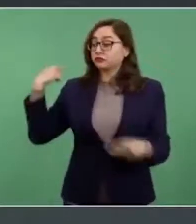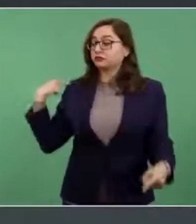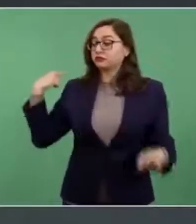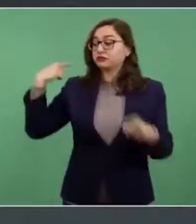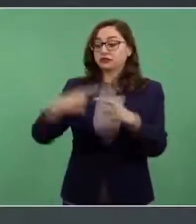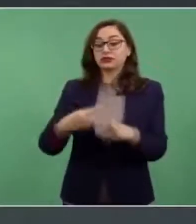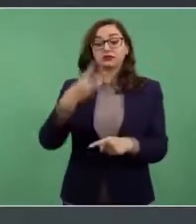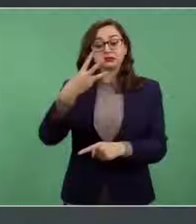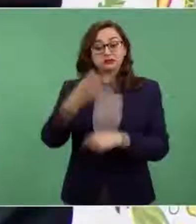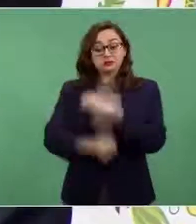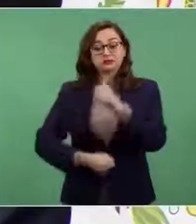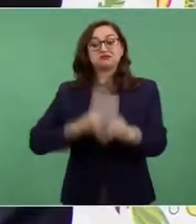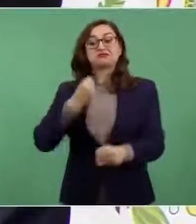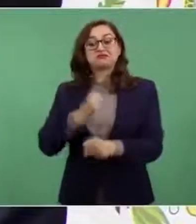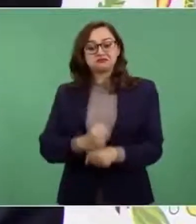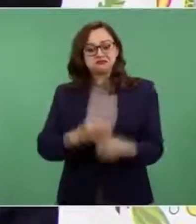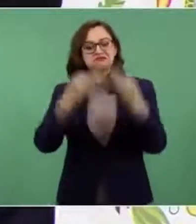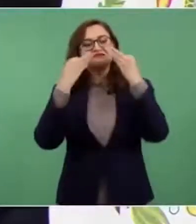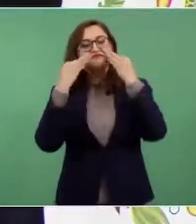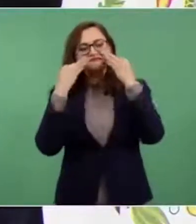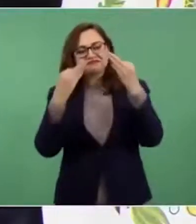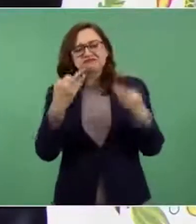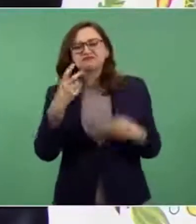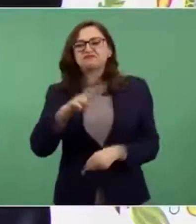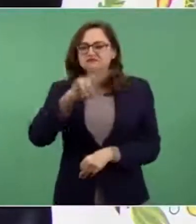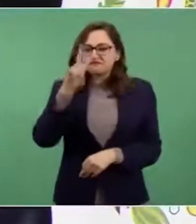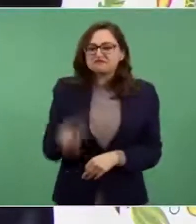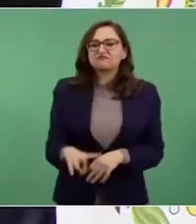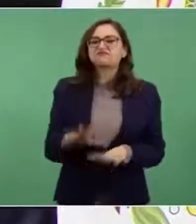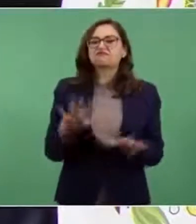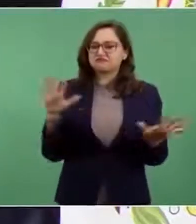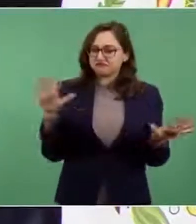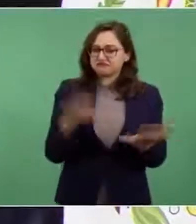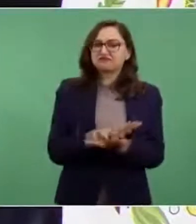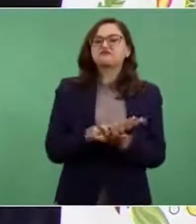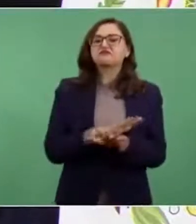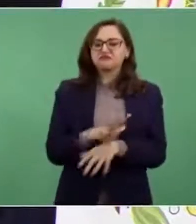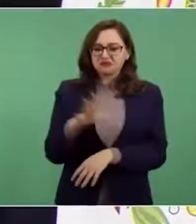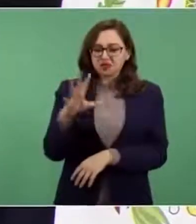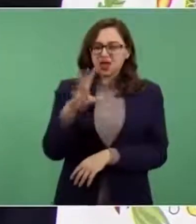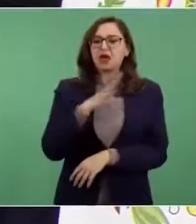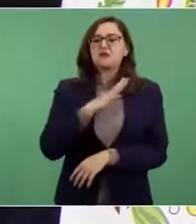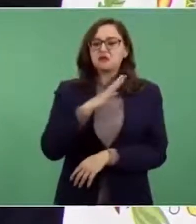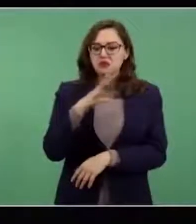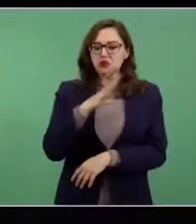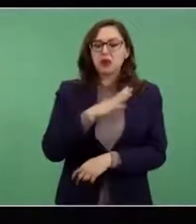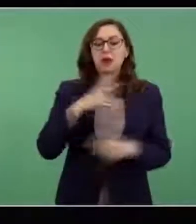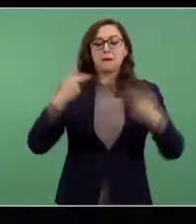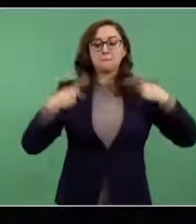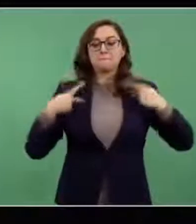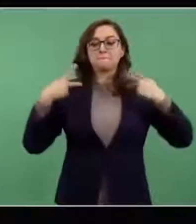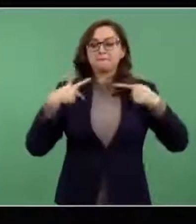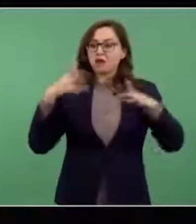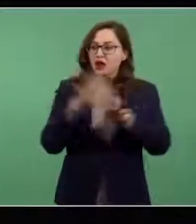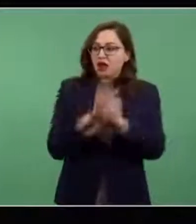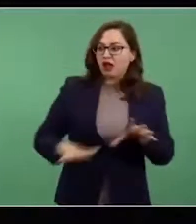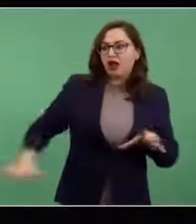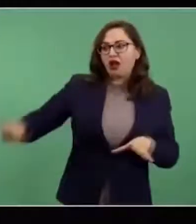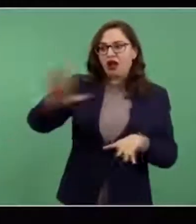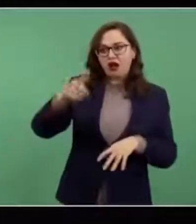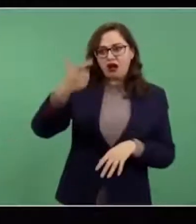en 3 años ha cambiado como nunca la mentalidad del pueblo,